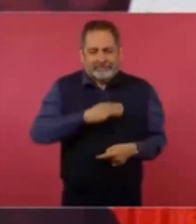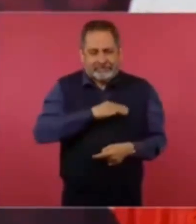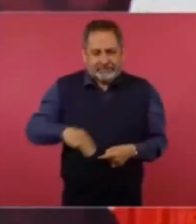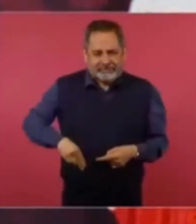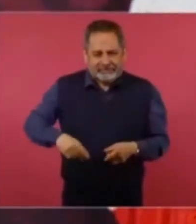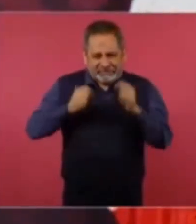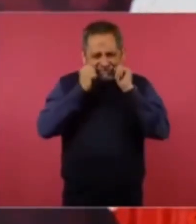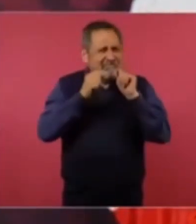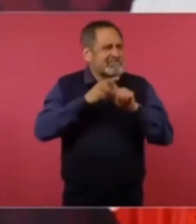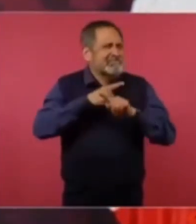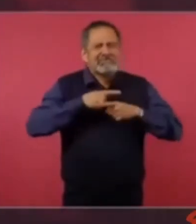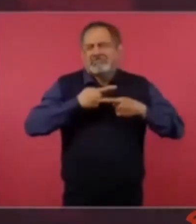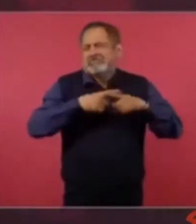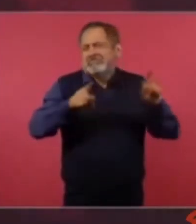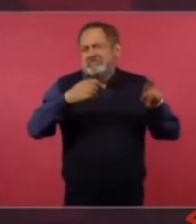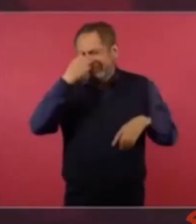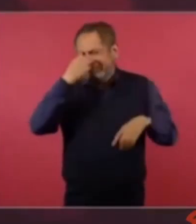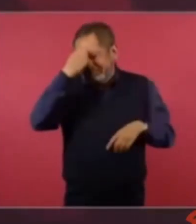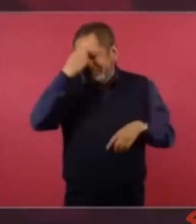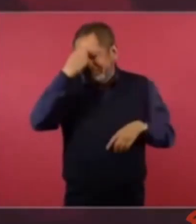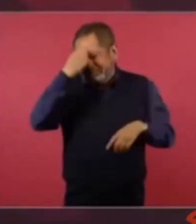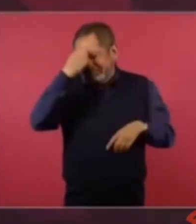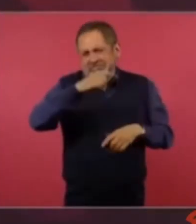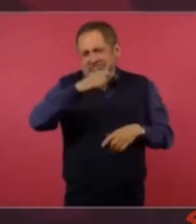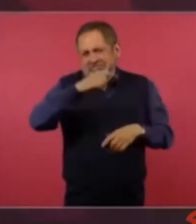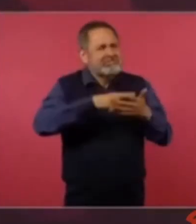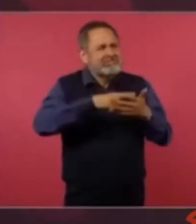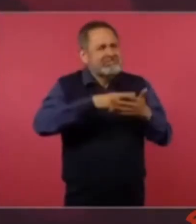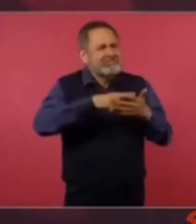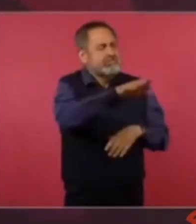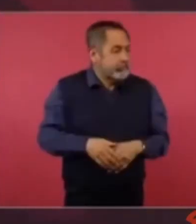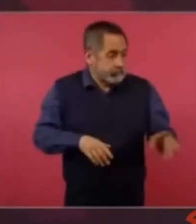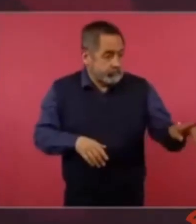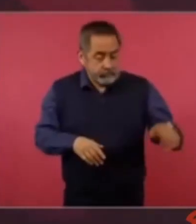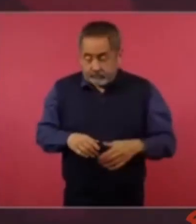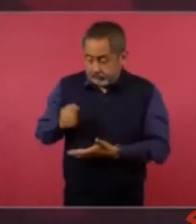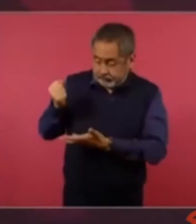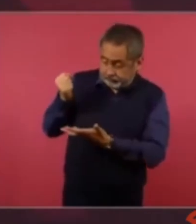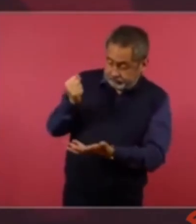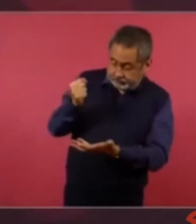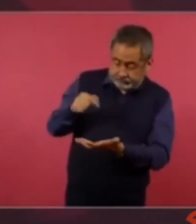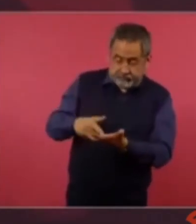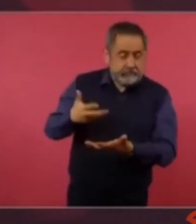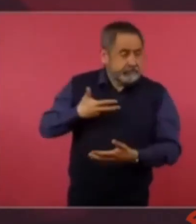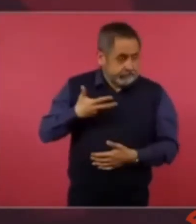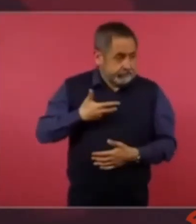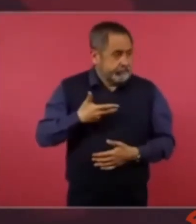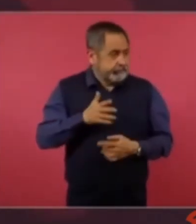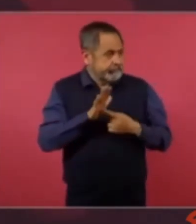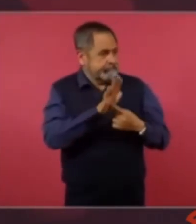distrito, y le decía: mira, tengo este oficio de autorización de Hacienda